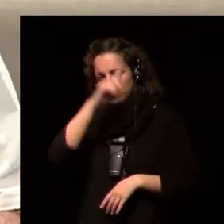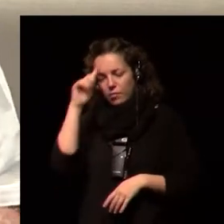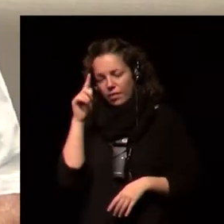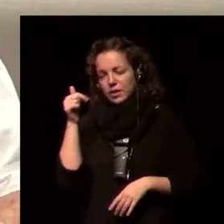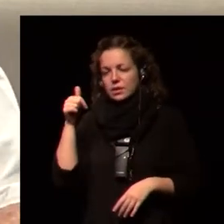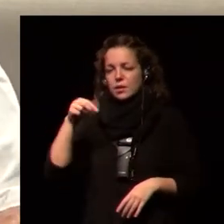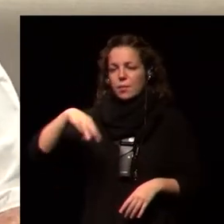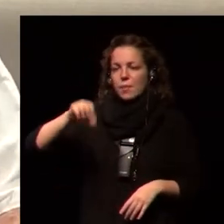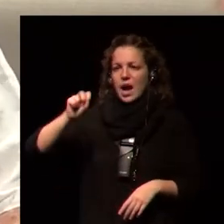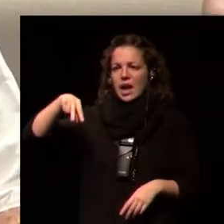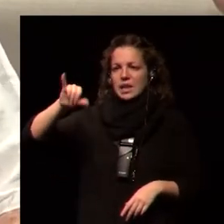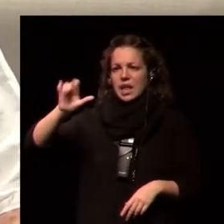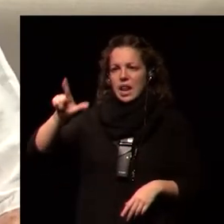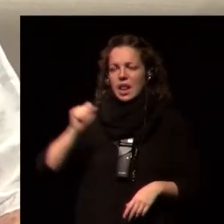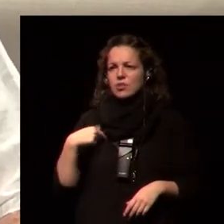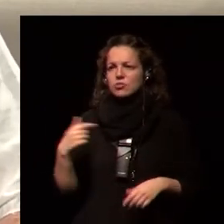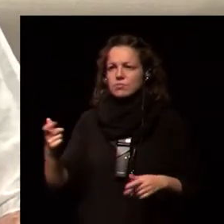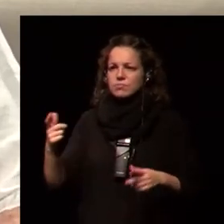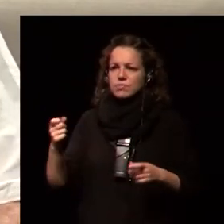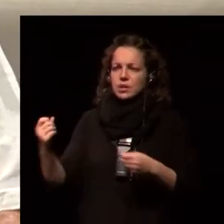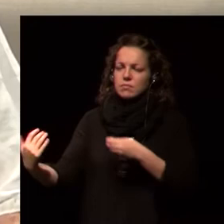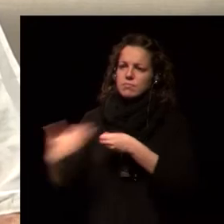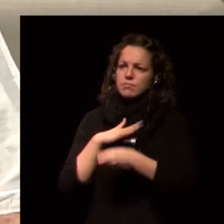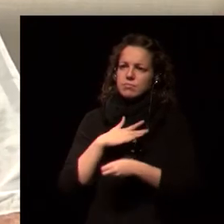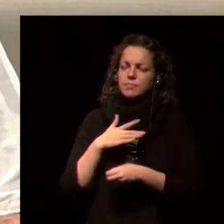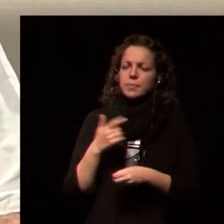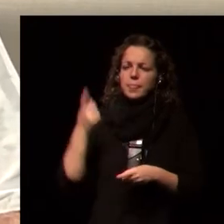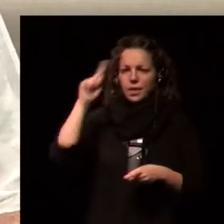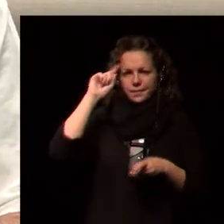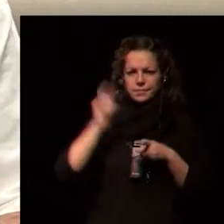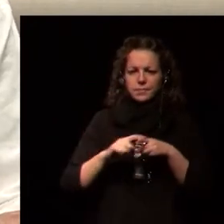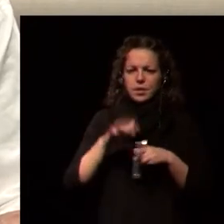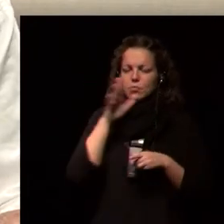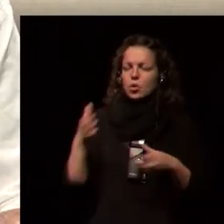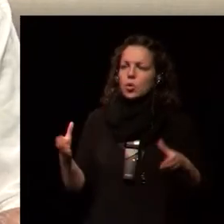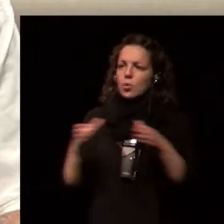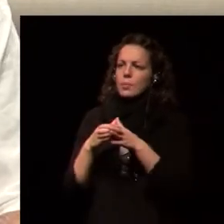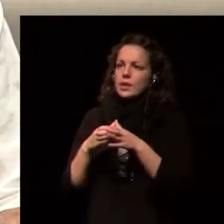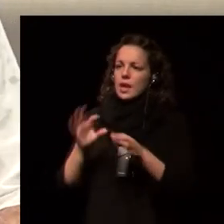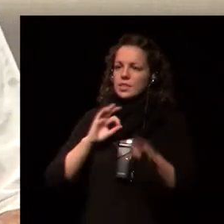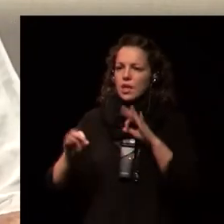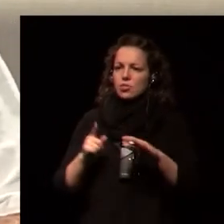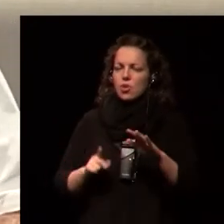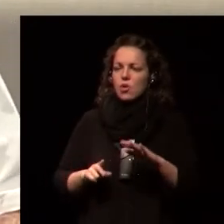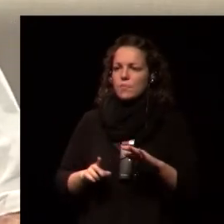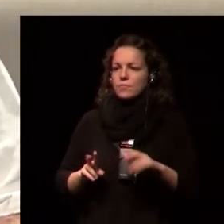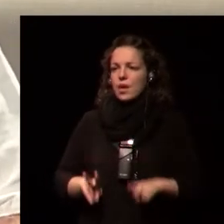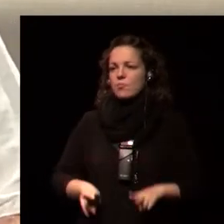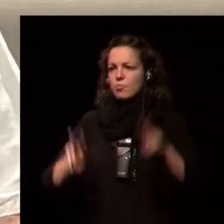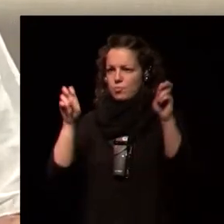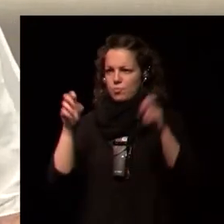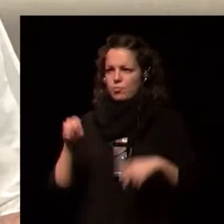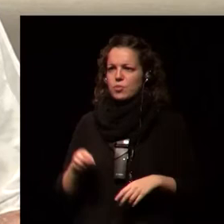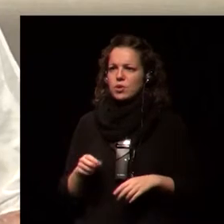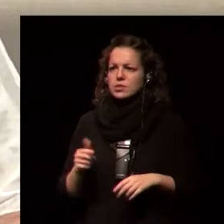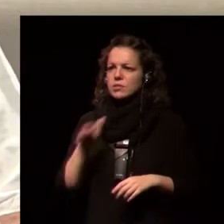estaba influenciado ideológicamente y psicológicamente por una compañía de teatro progresista. Y